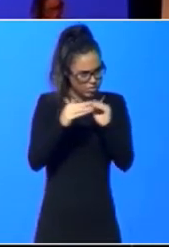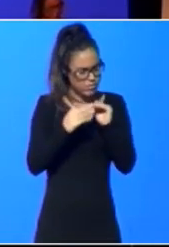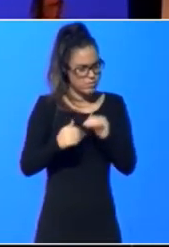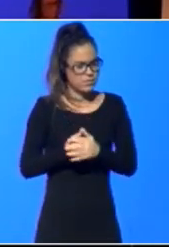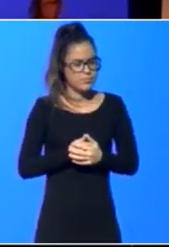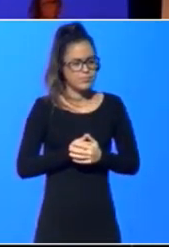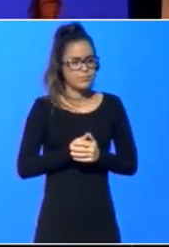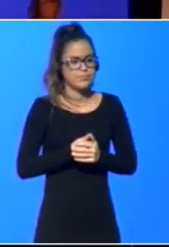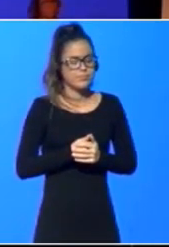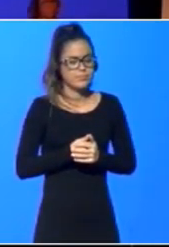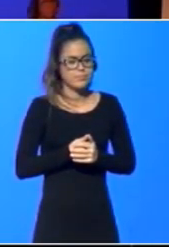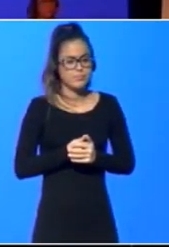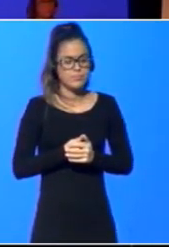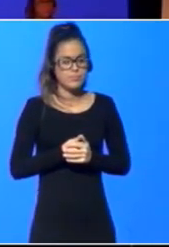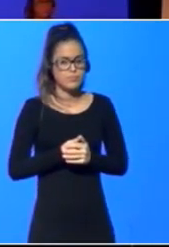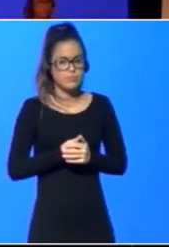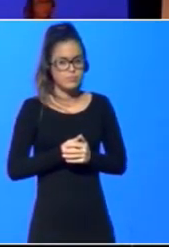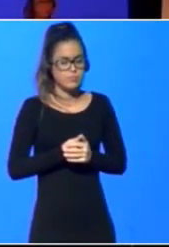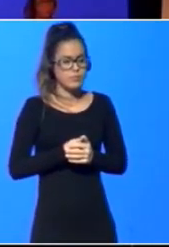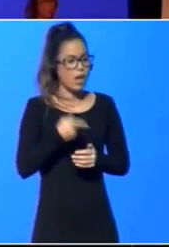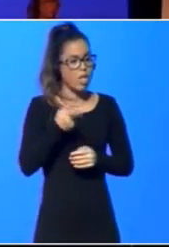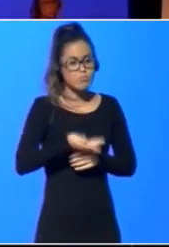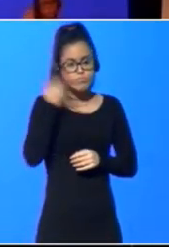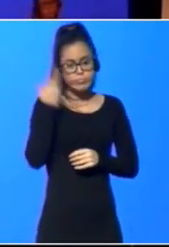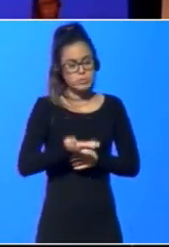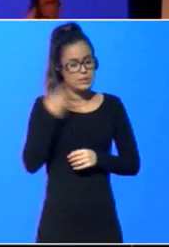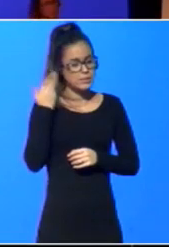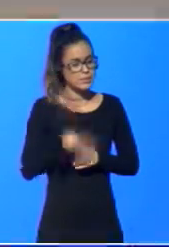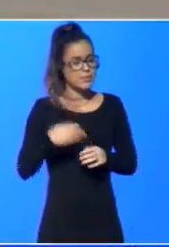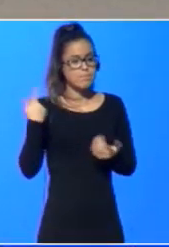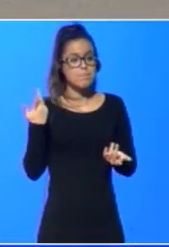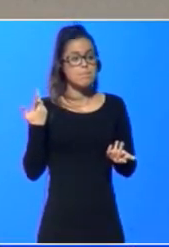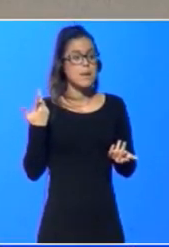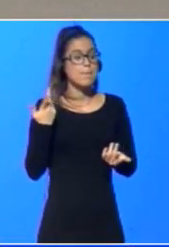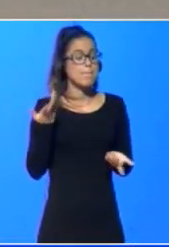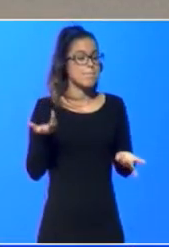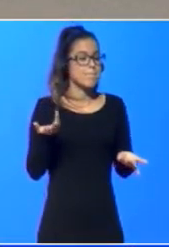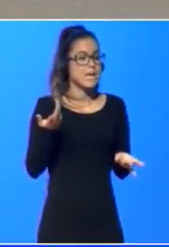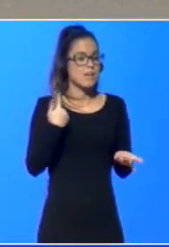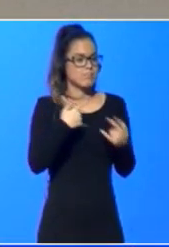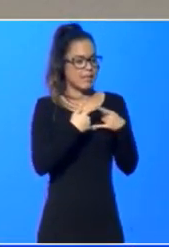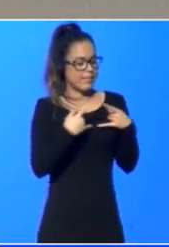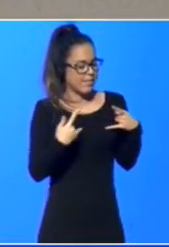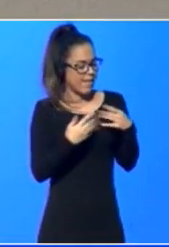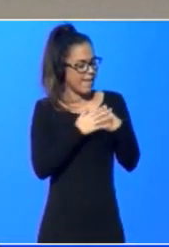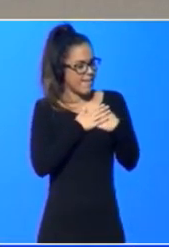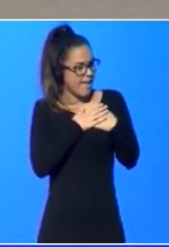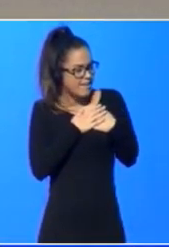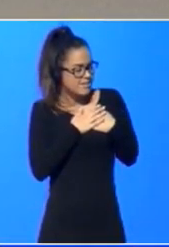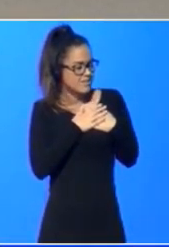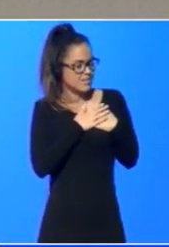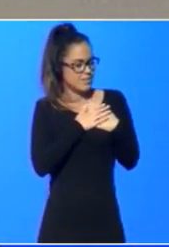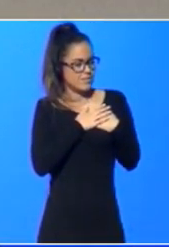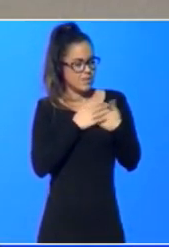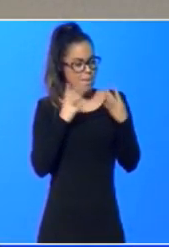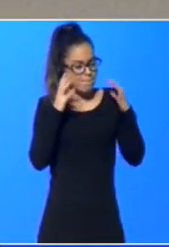Este momento es clave para que aprendan a quererse, para que su autoestima esté en lo